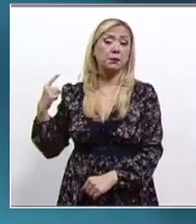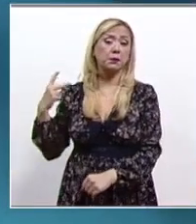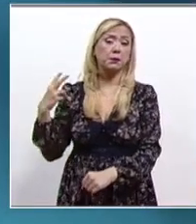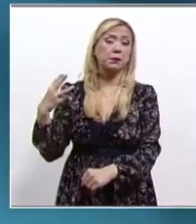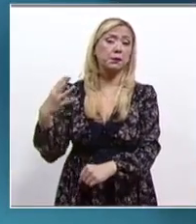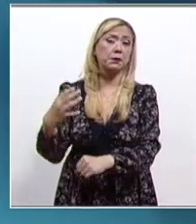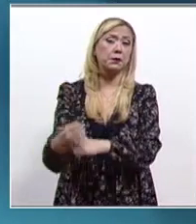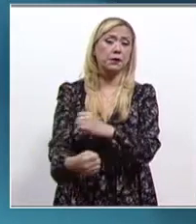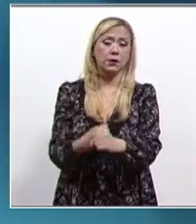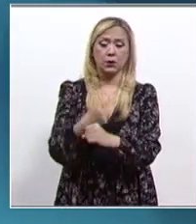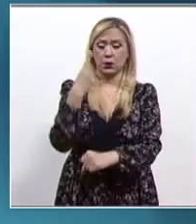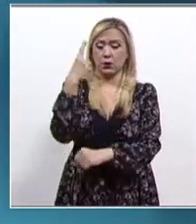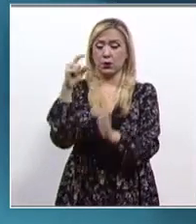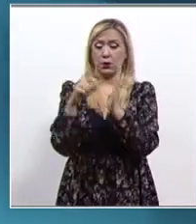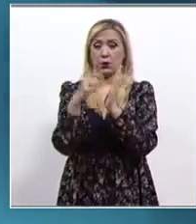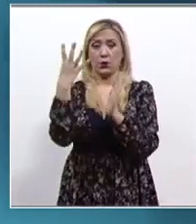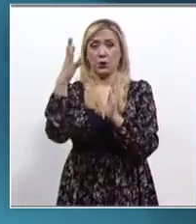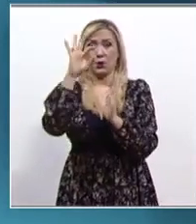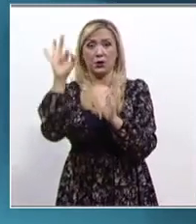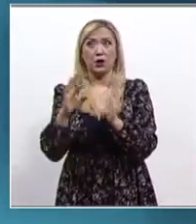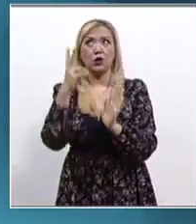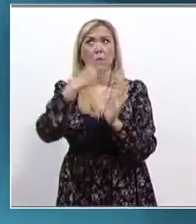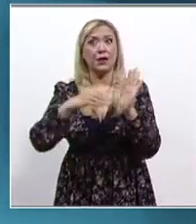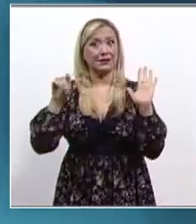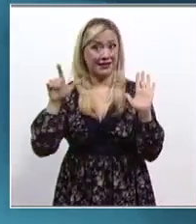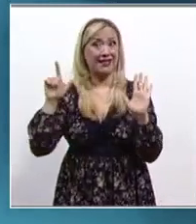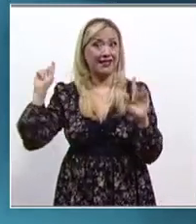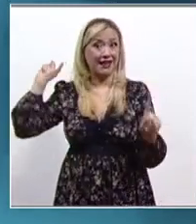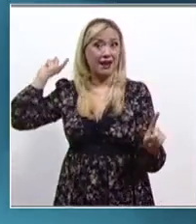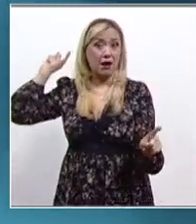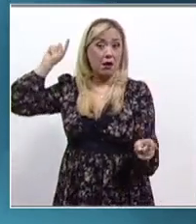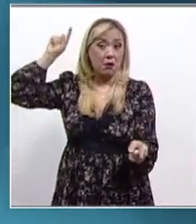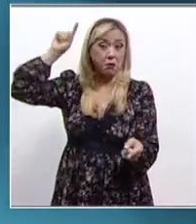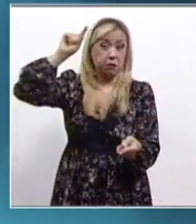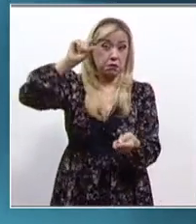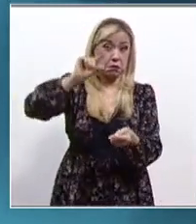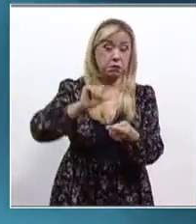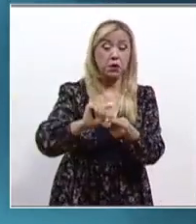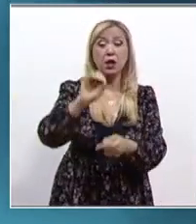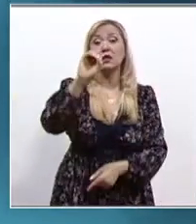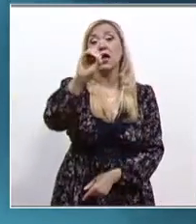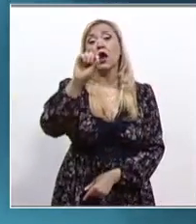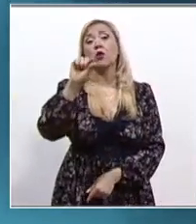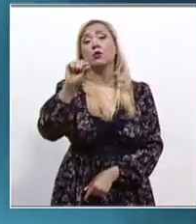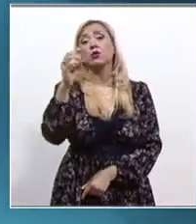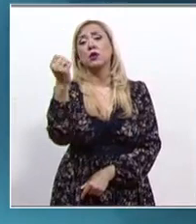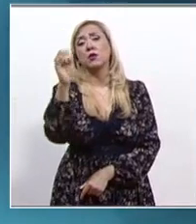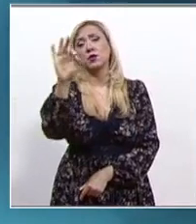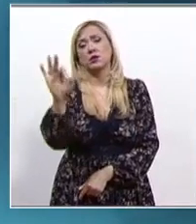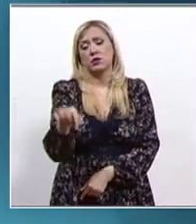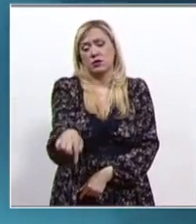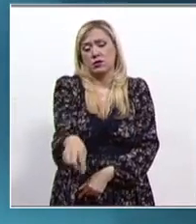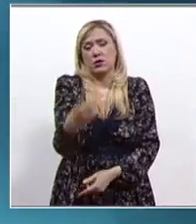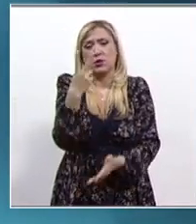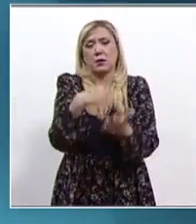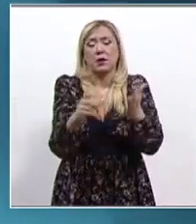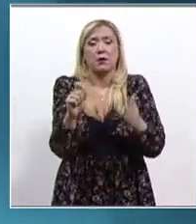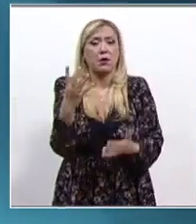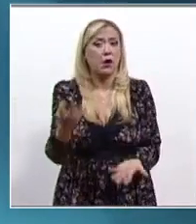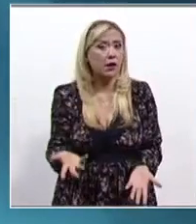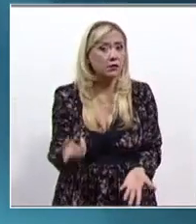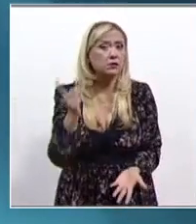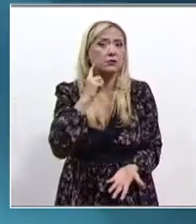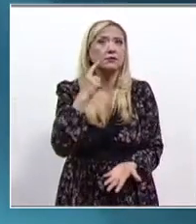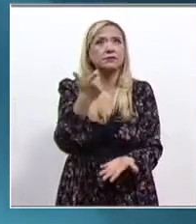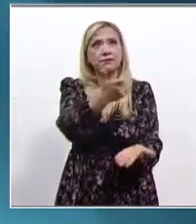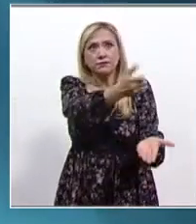pasar de 1.4% en 2017 a 0.9% en 2024, de acuerdo al monto